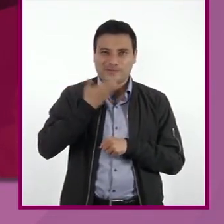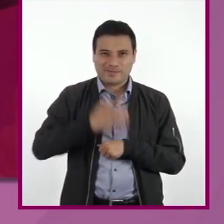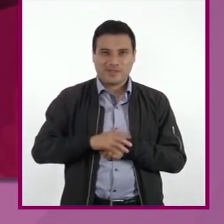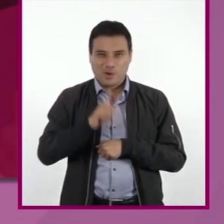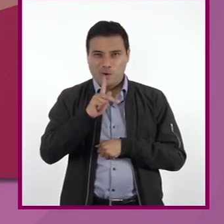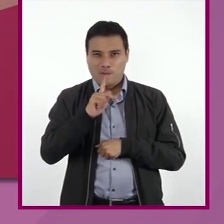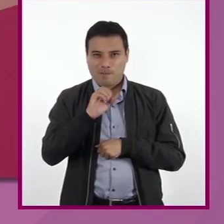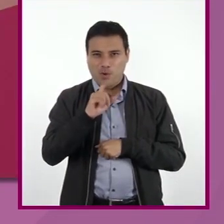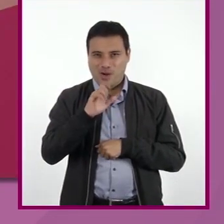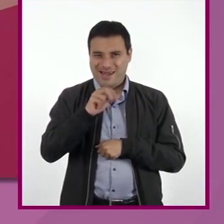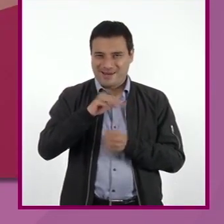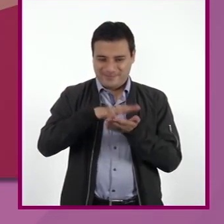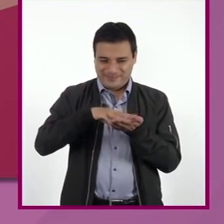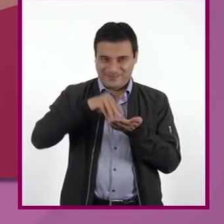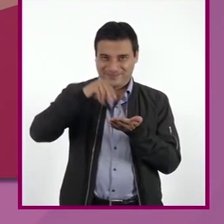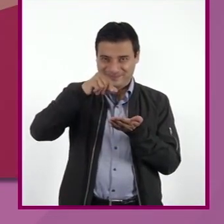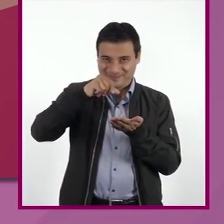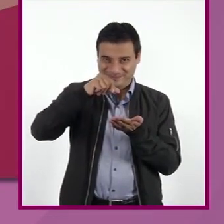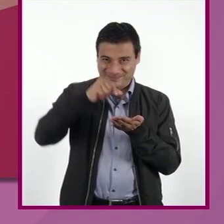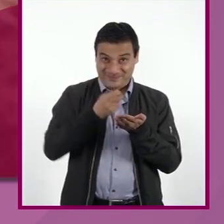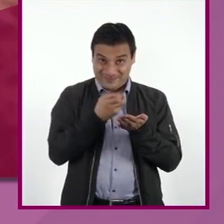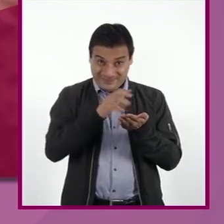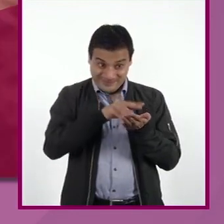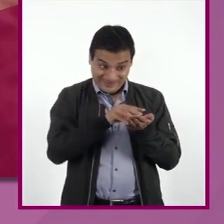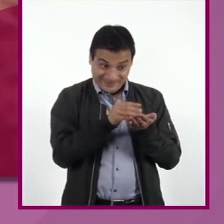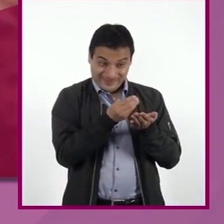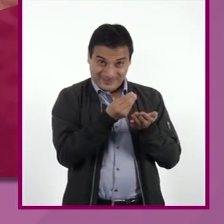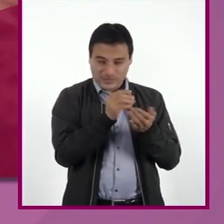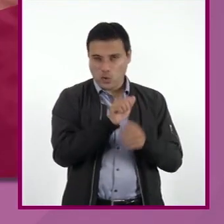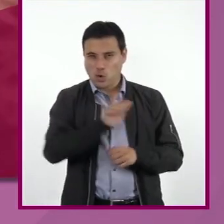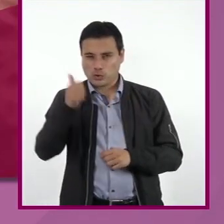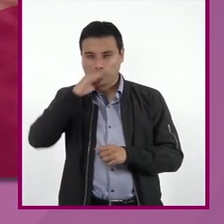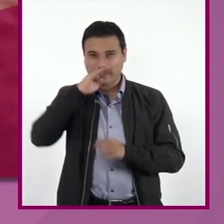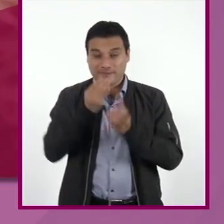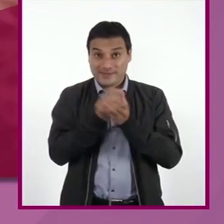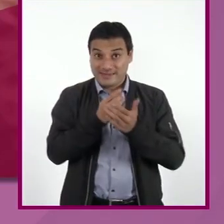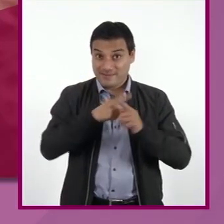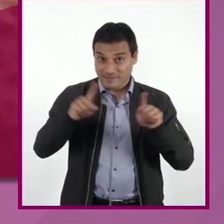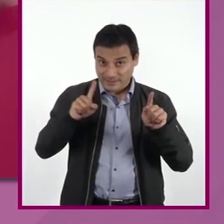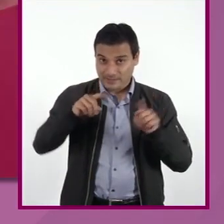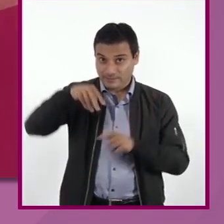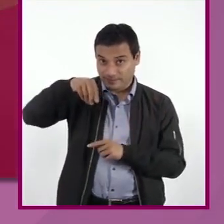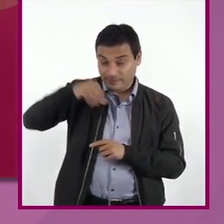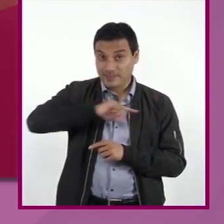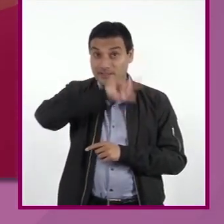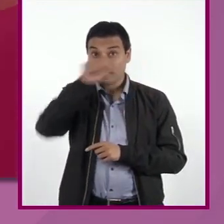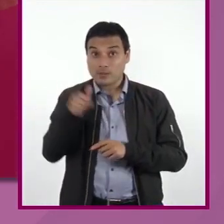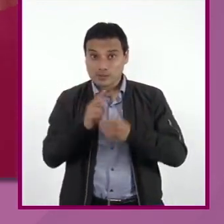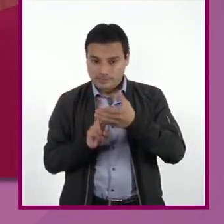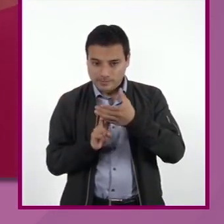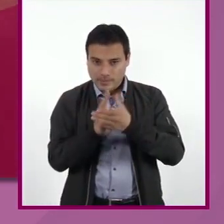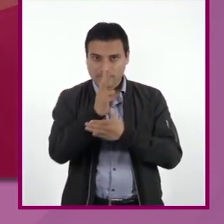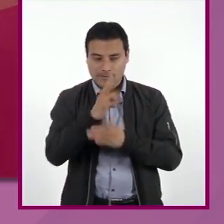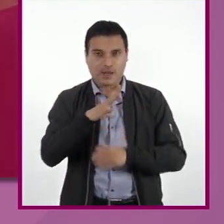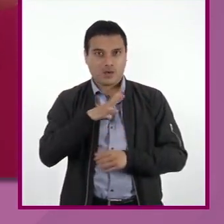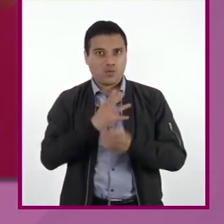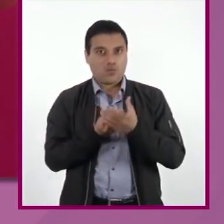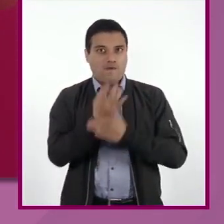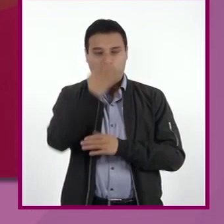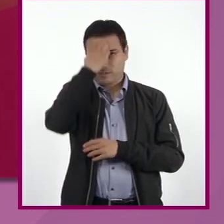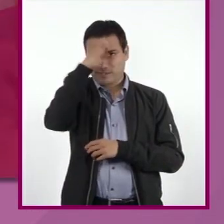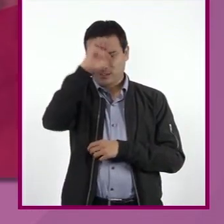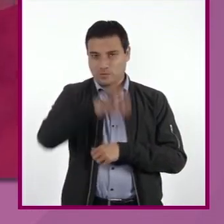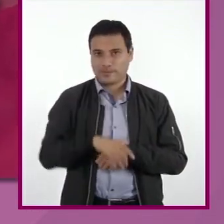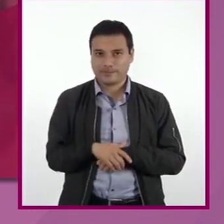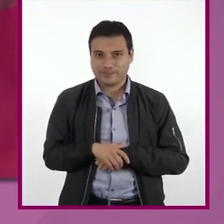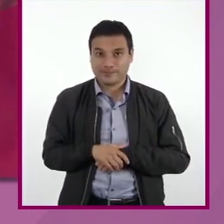variedad de maíz en las espigas de otra variedad. Cuando crece la mazorca, sus granos son de una nueva variedad. Pero el